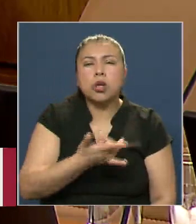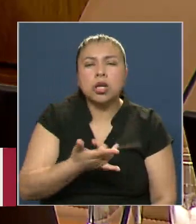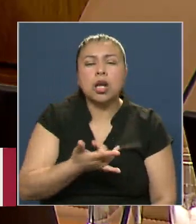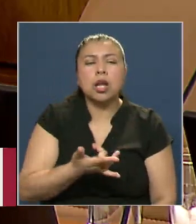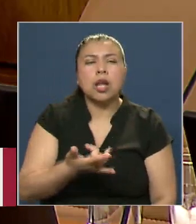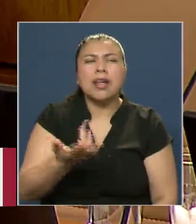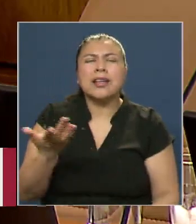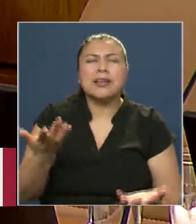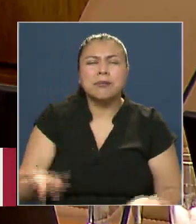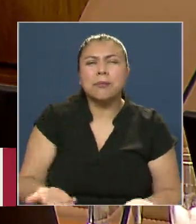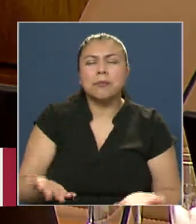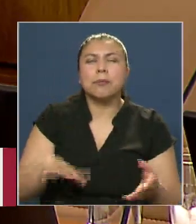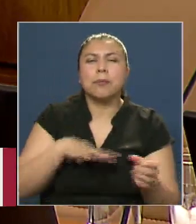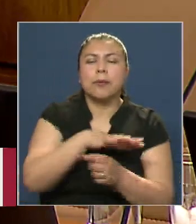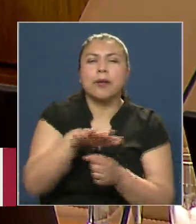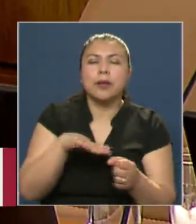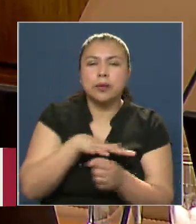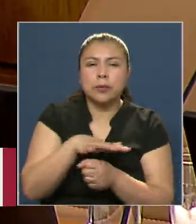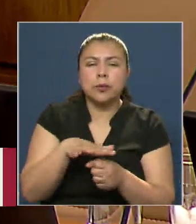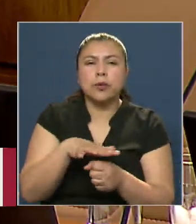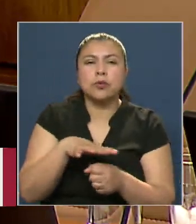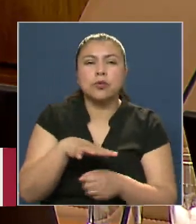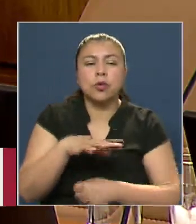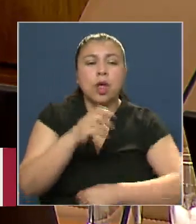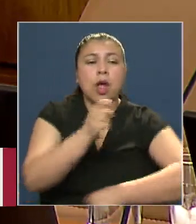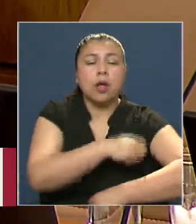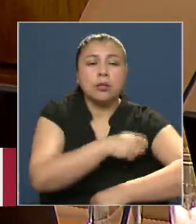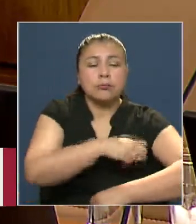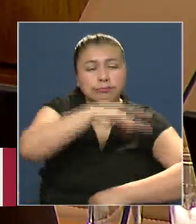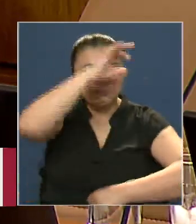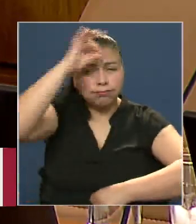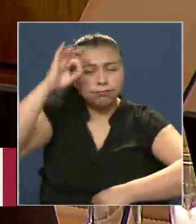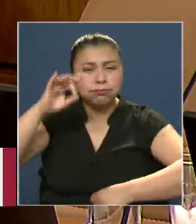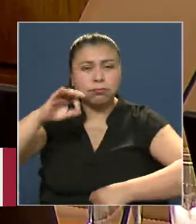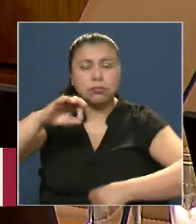estamos en la situación que estamos en la Araucanía y con el pueblo mapuche.